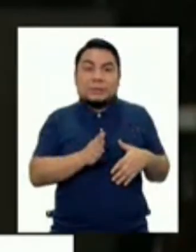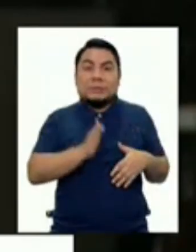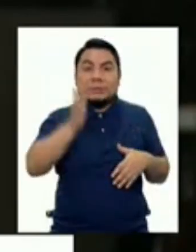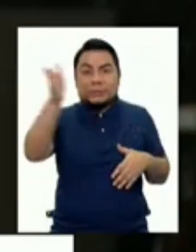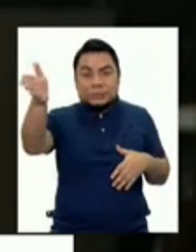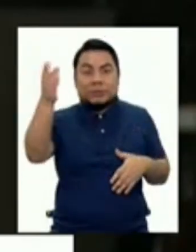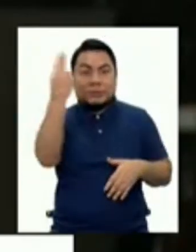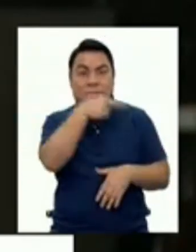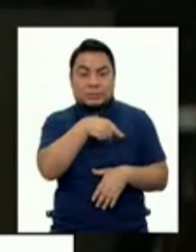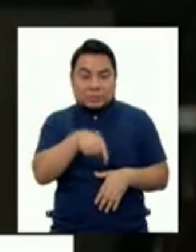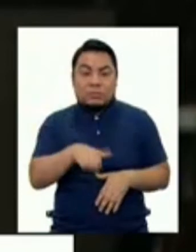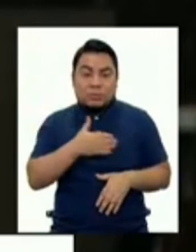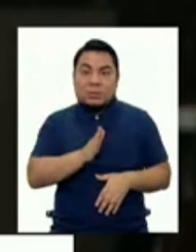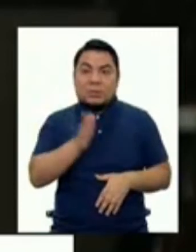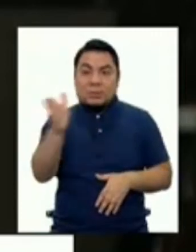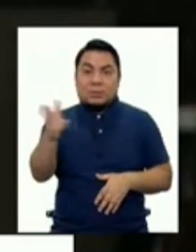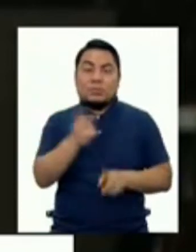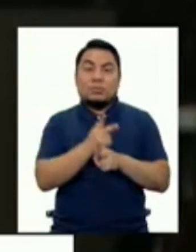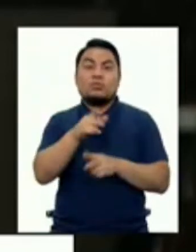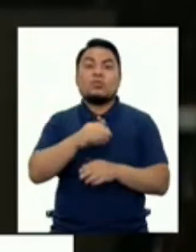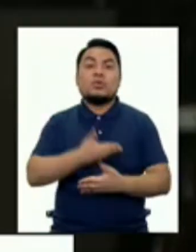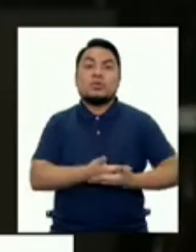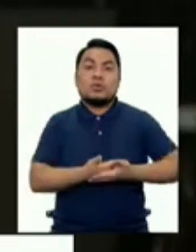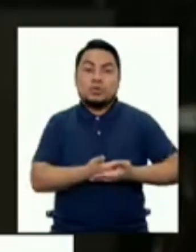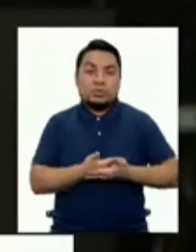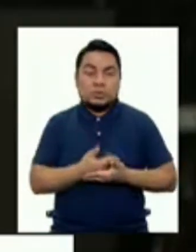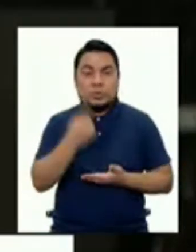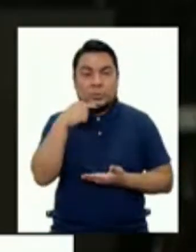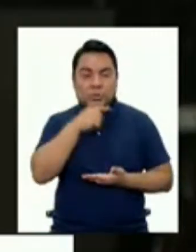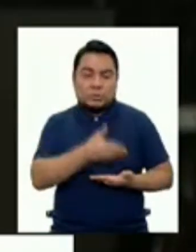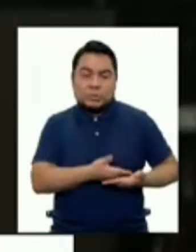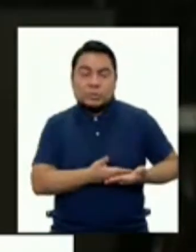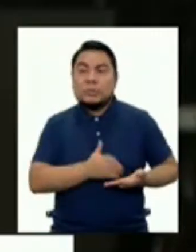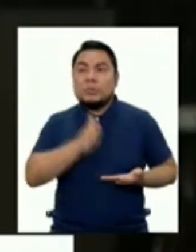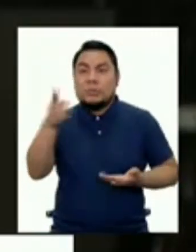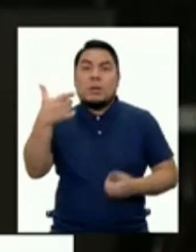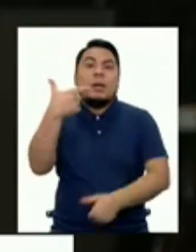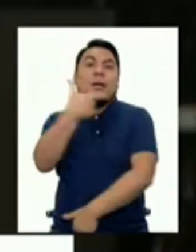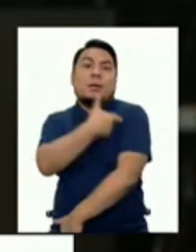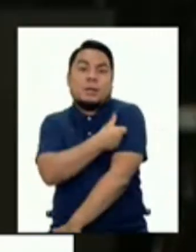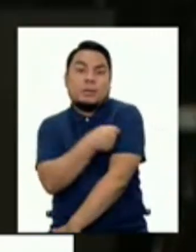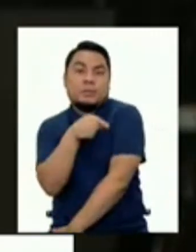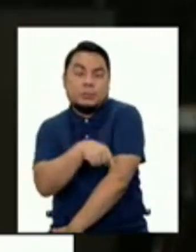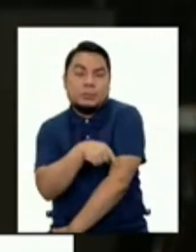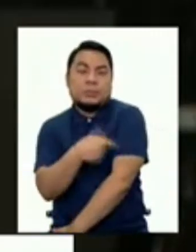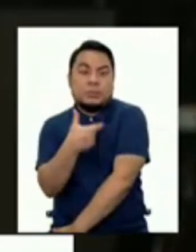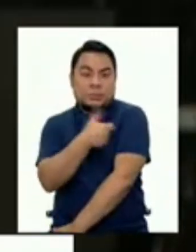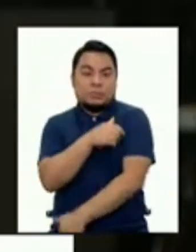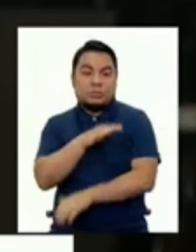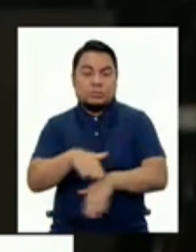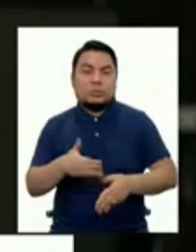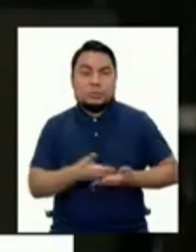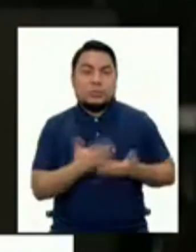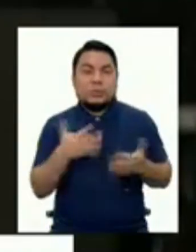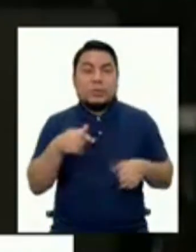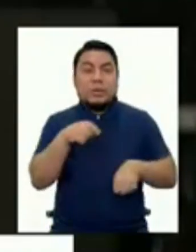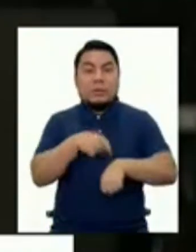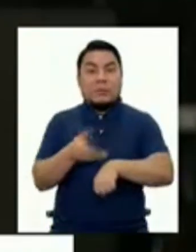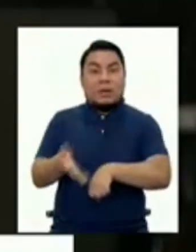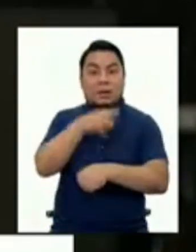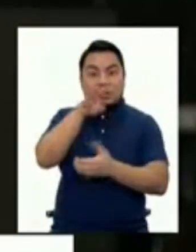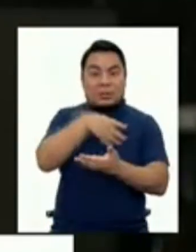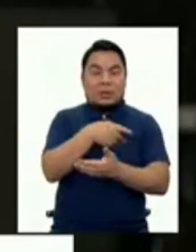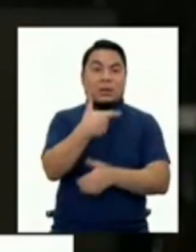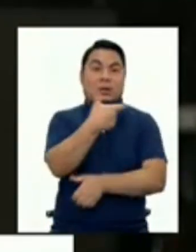visitar el establecimiento de salud de manera segura con sus niños o niñas y recibir las vacunas y recuperar el tiempo perdido